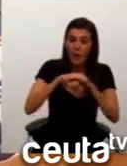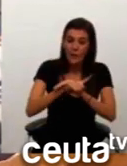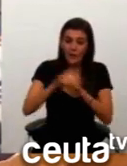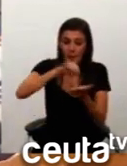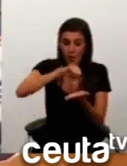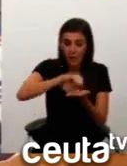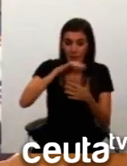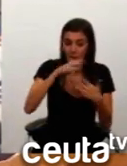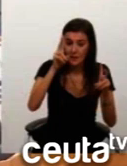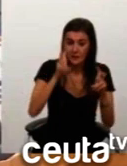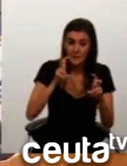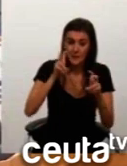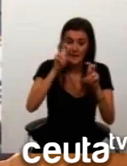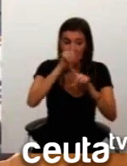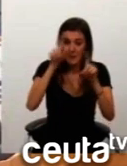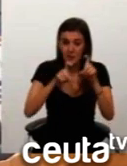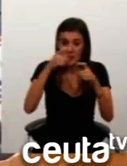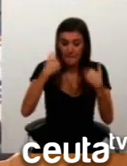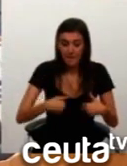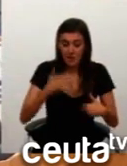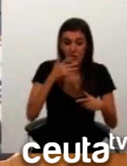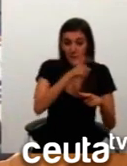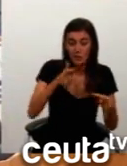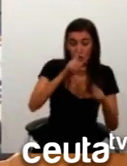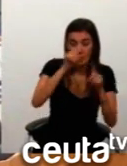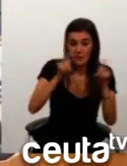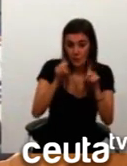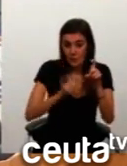pero solamente en cuanto a las cuestiones de personal. En el resto de cuestiones